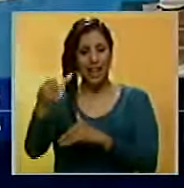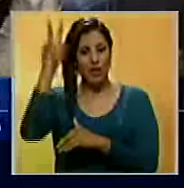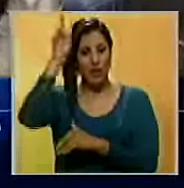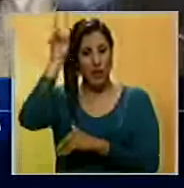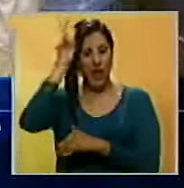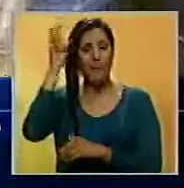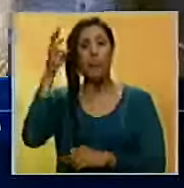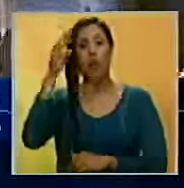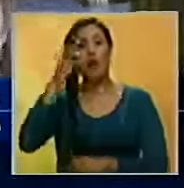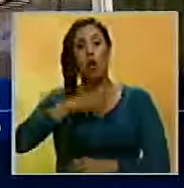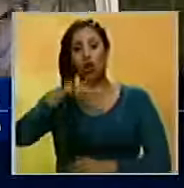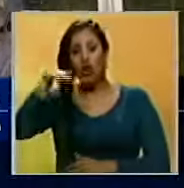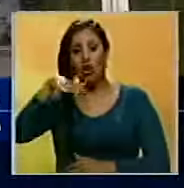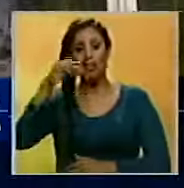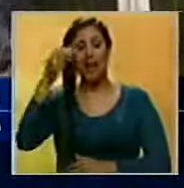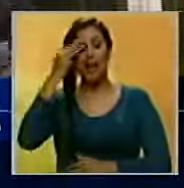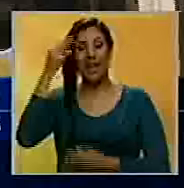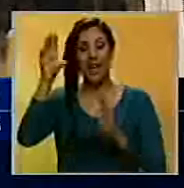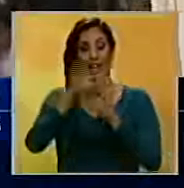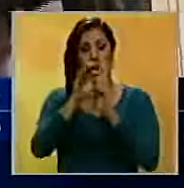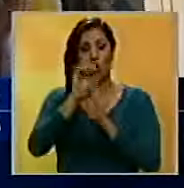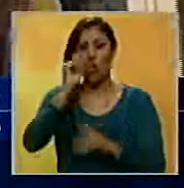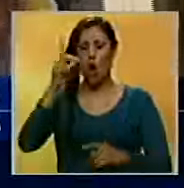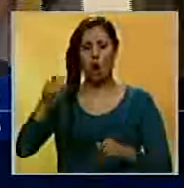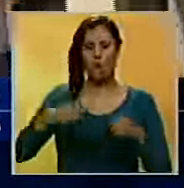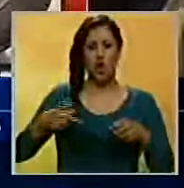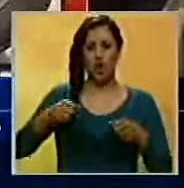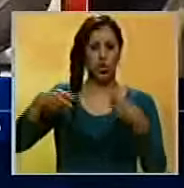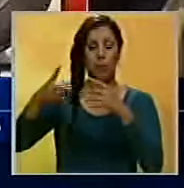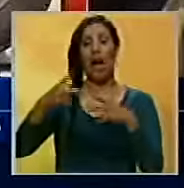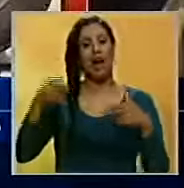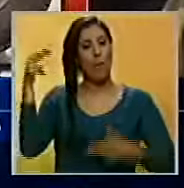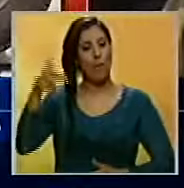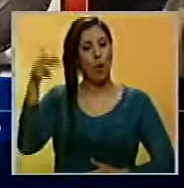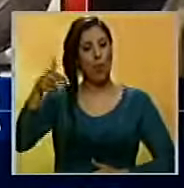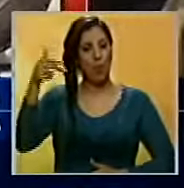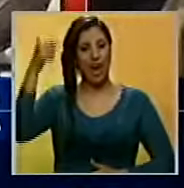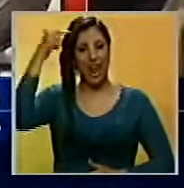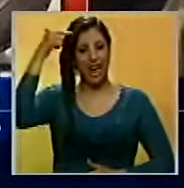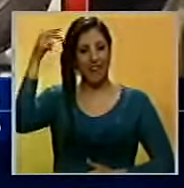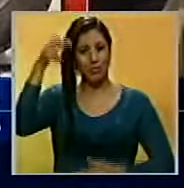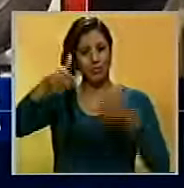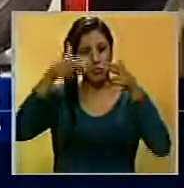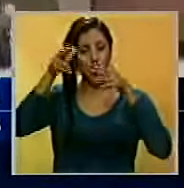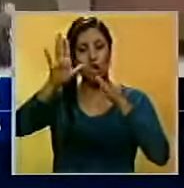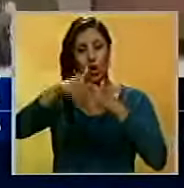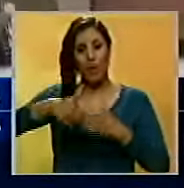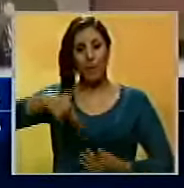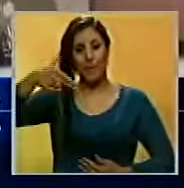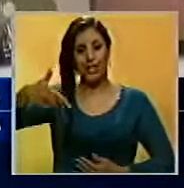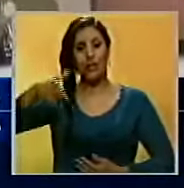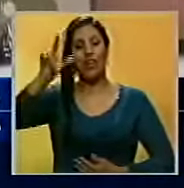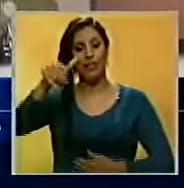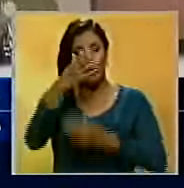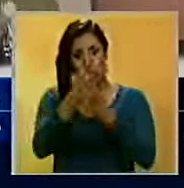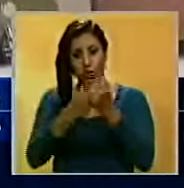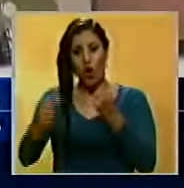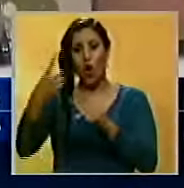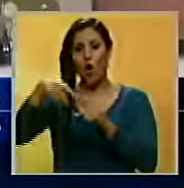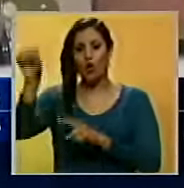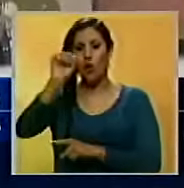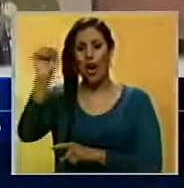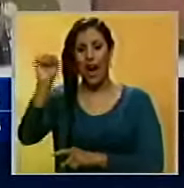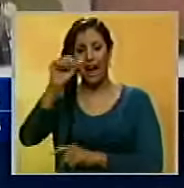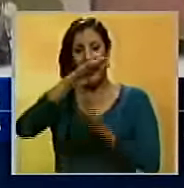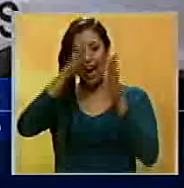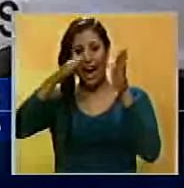2 de los Magallanes de Catia. Al resistirse, le efectuaron varios impactos de bala en la cabeza, se llevaron su arma y escaparon en un vehículo